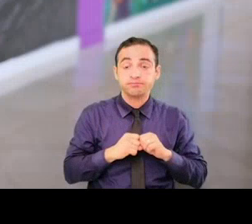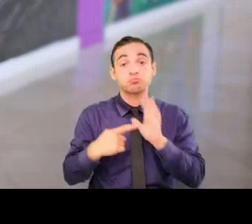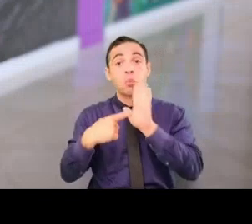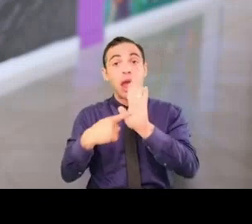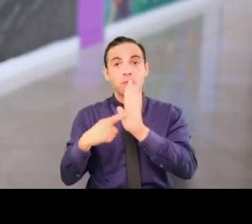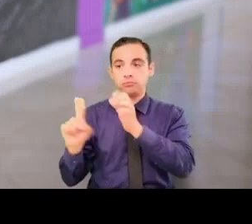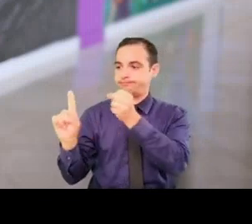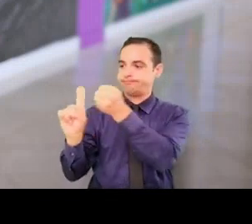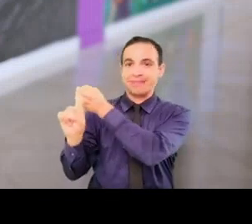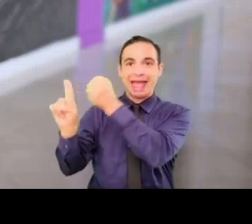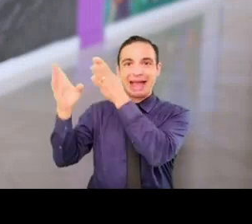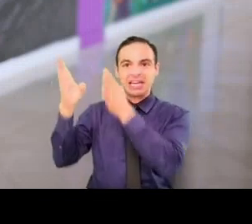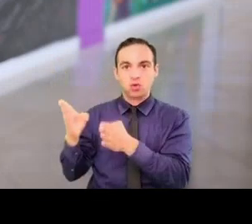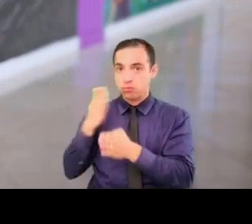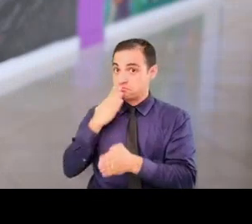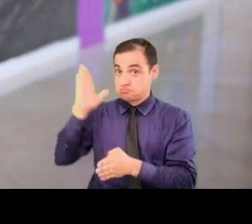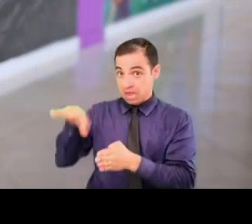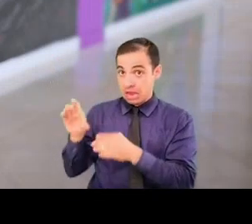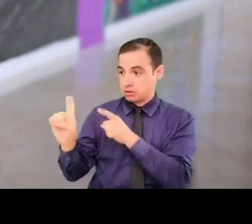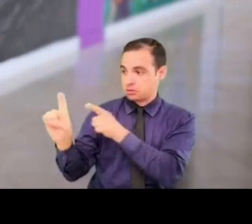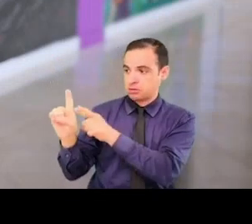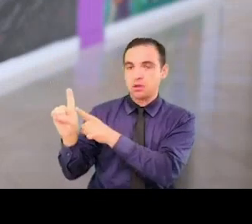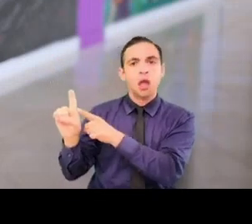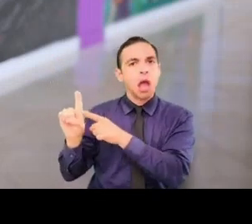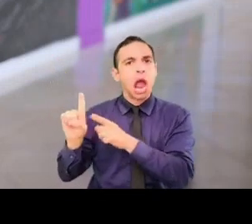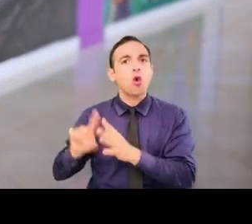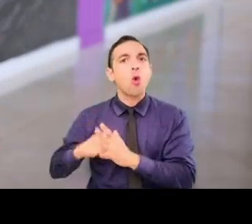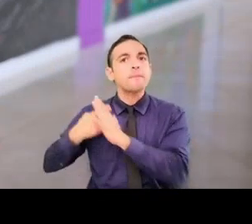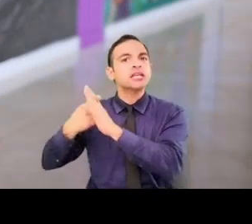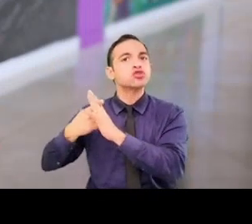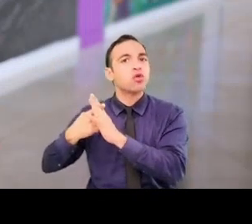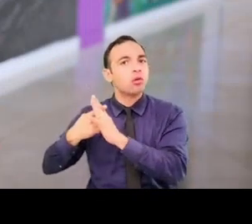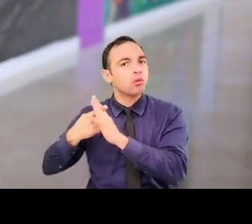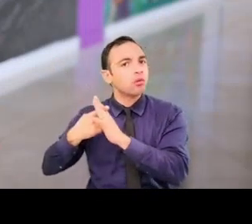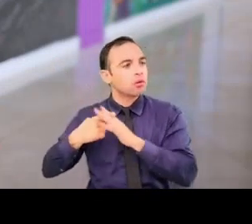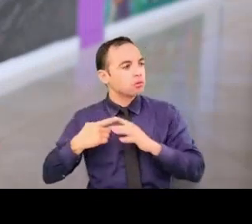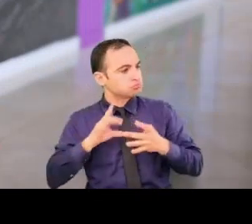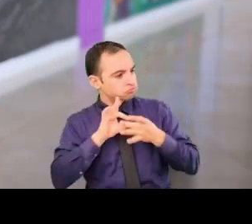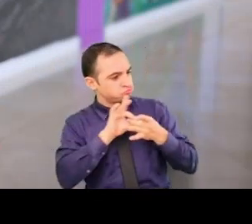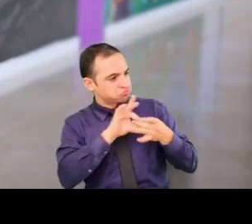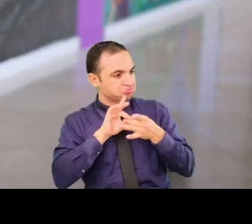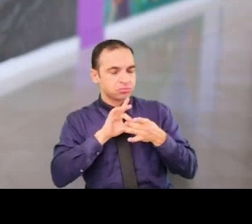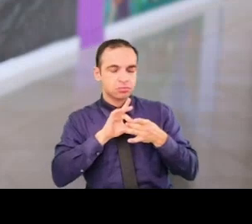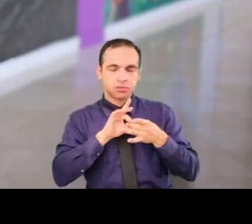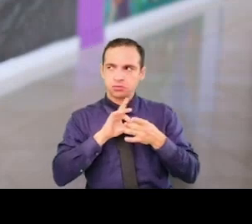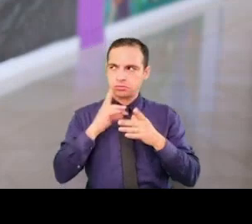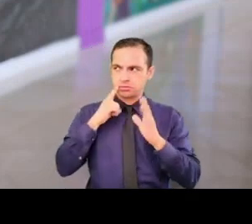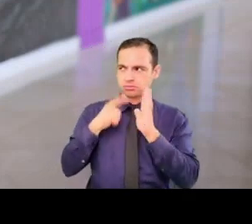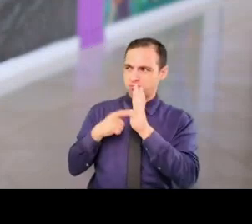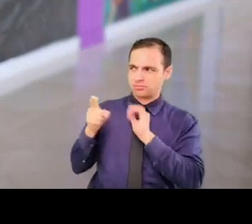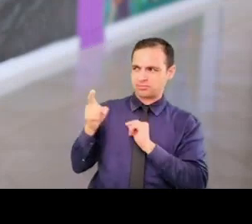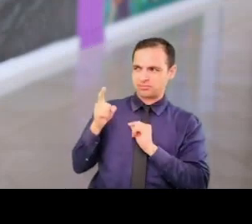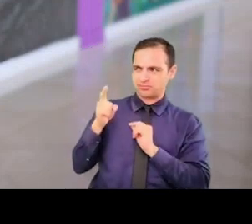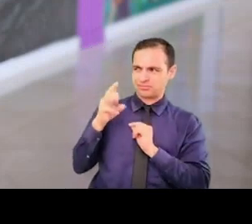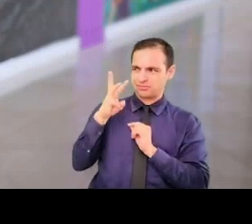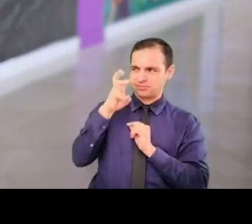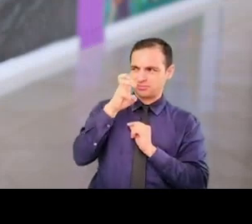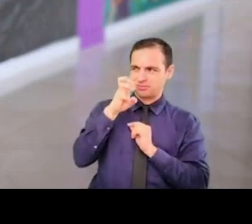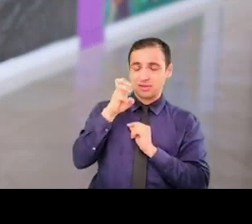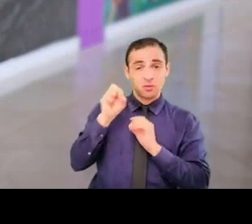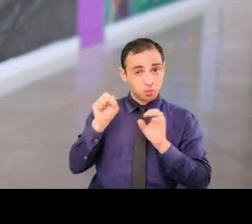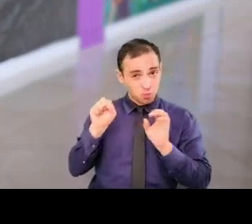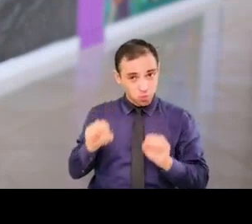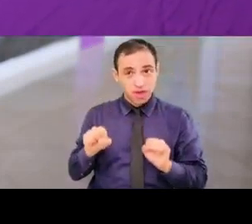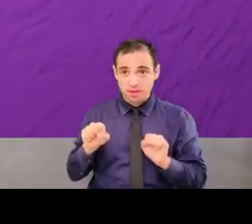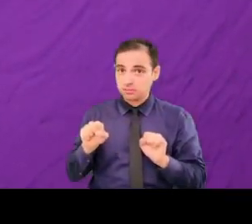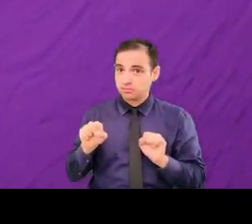las personas agresoras pueden mostrar durante el inicio o en algún momento de la relación una serie de Señales que podrían Conducir a la violencia de